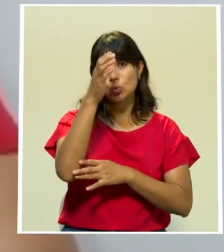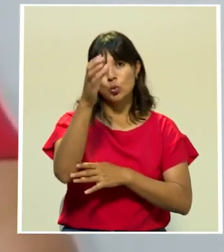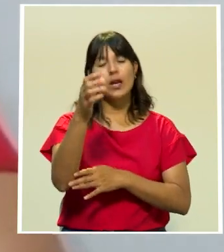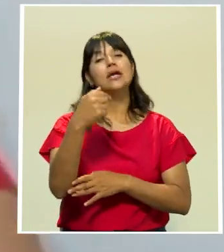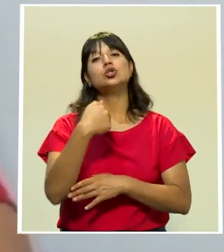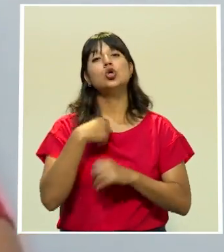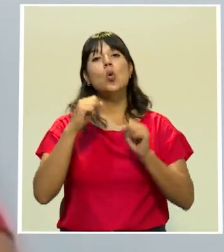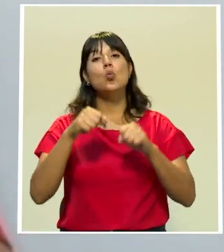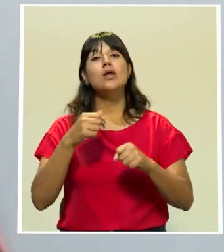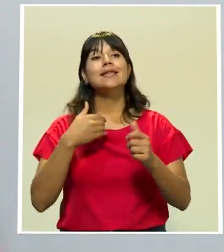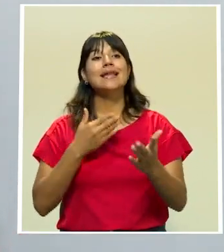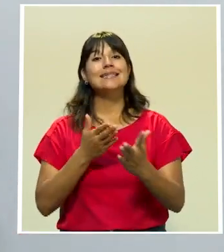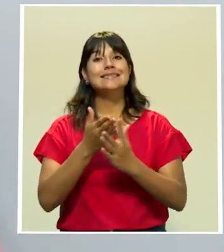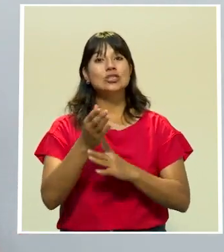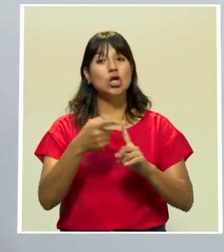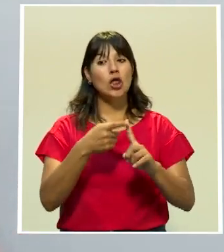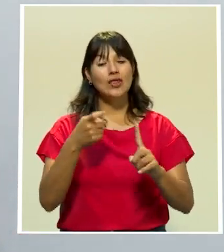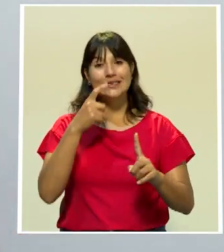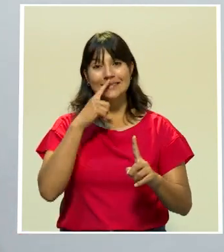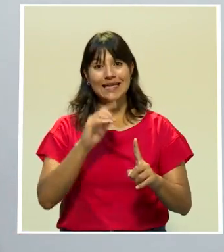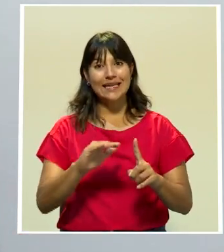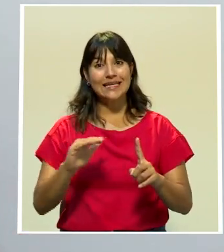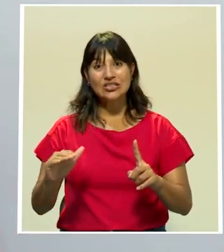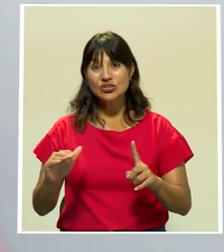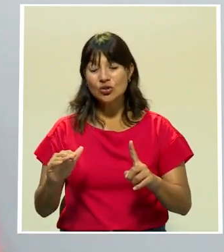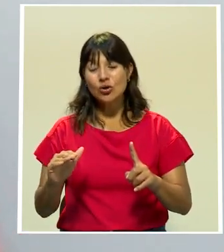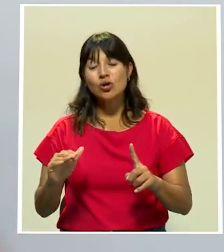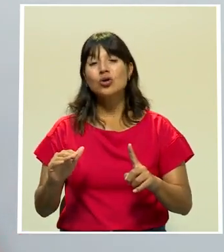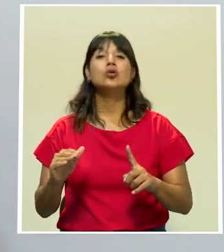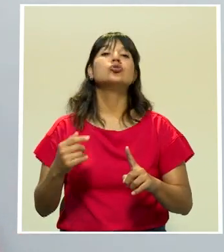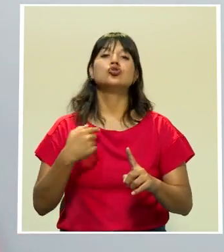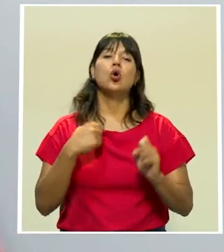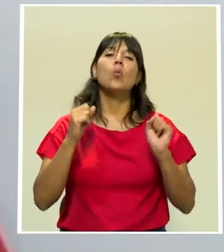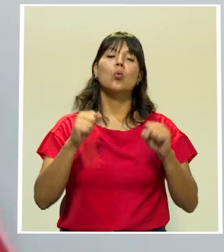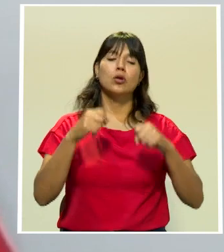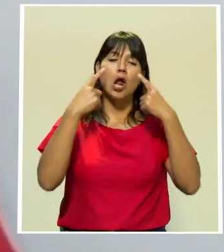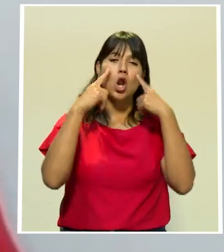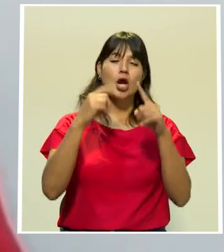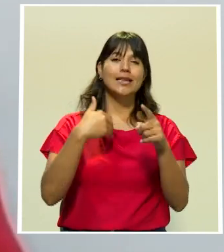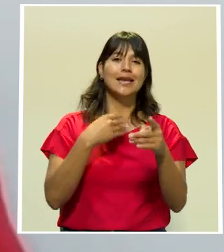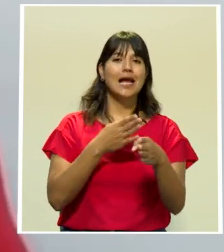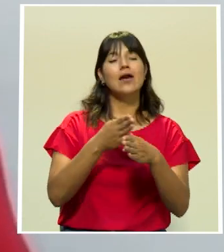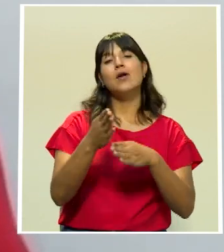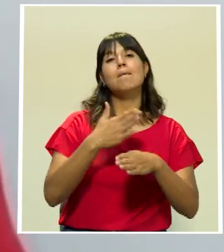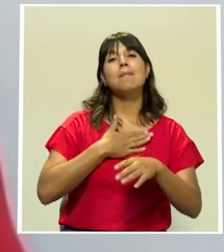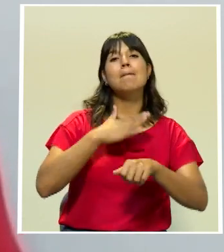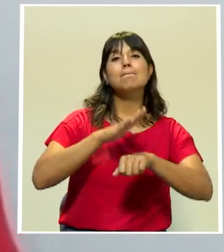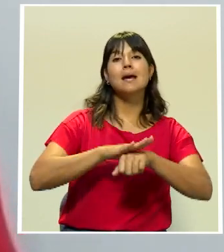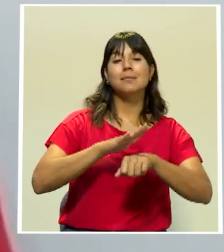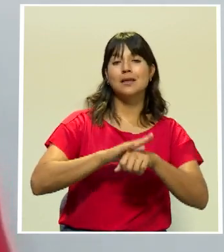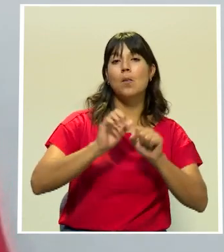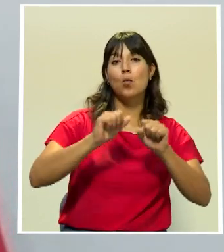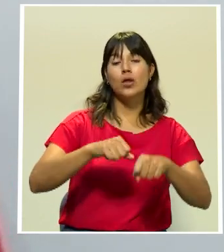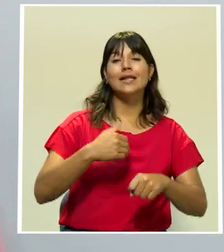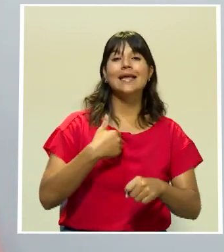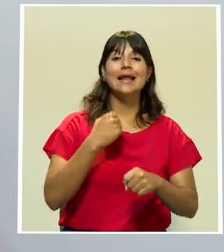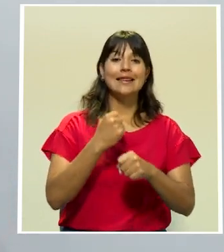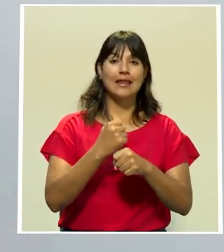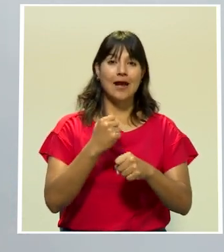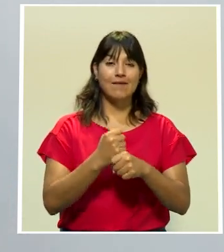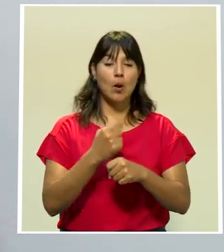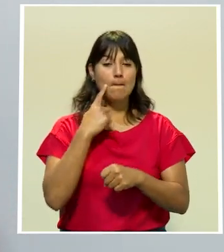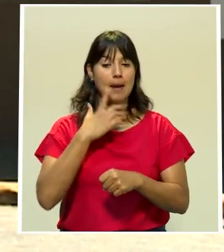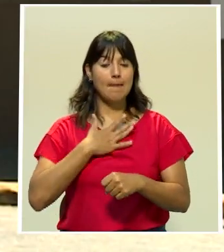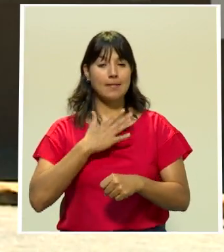tuve acceso durante mi niñez, jamás habría logrado tener una carrera que me permitiera traer sustento a mi hogar y a mi